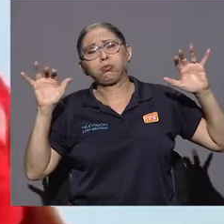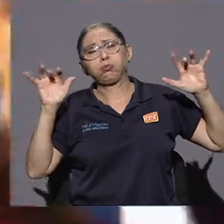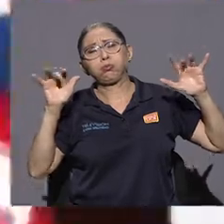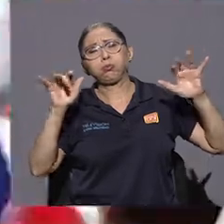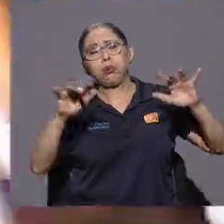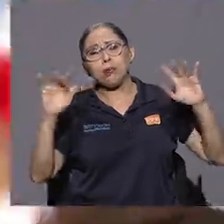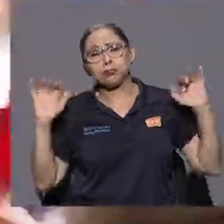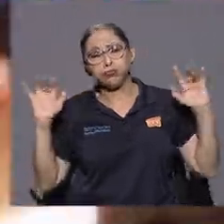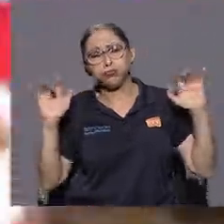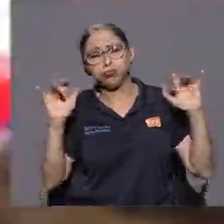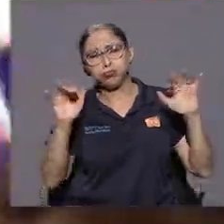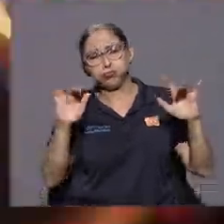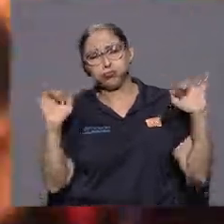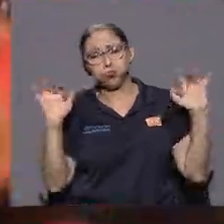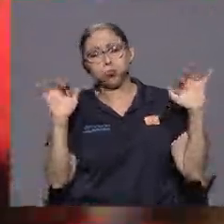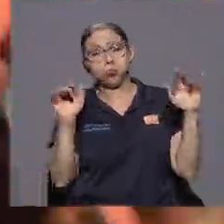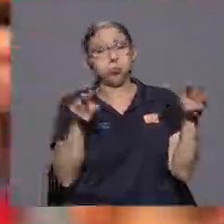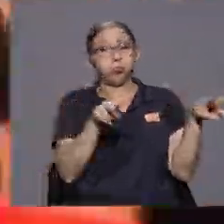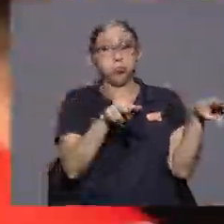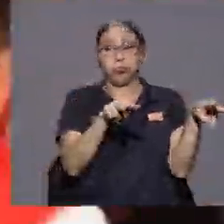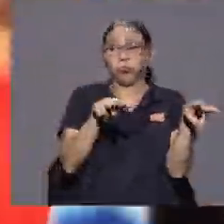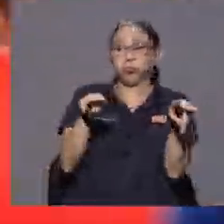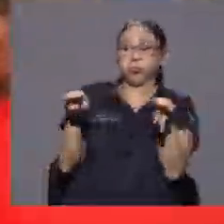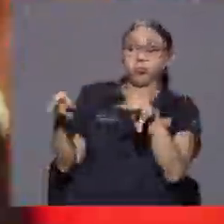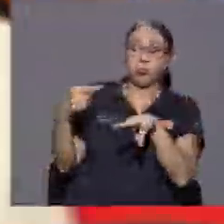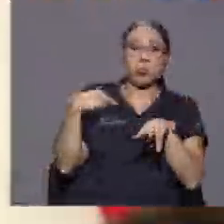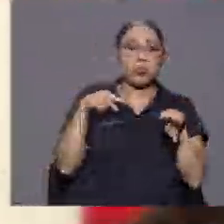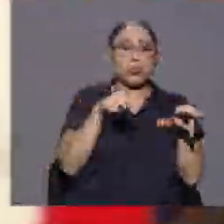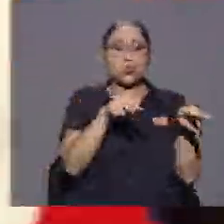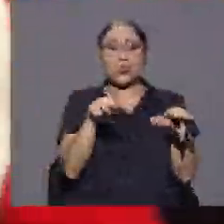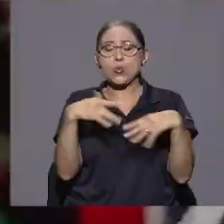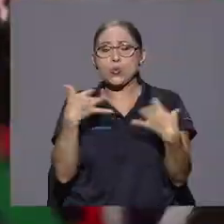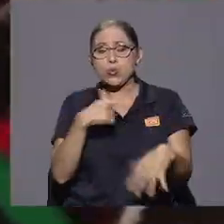de esas aglomeraciones de personas que uno dice, pucha, es que qué rico, ¿verdad?